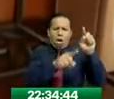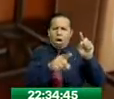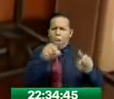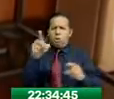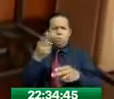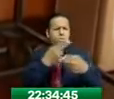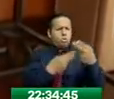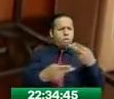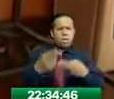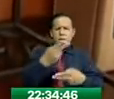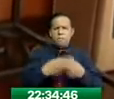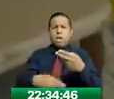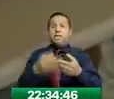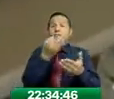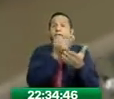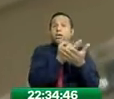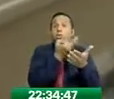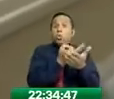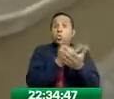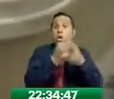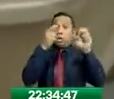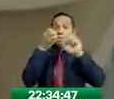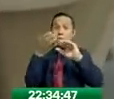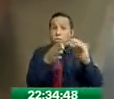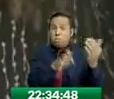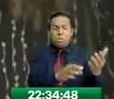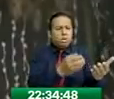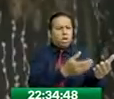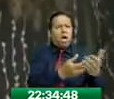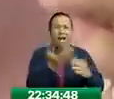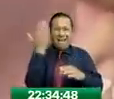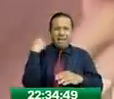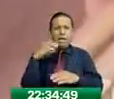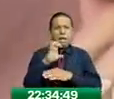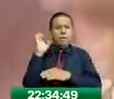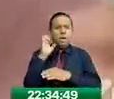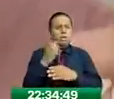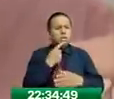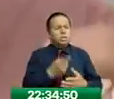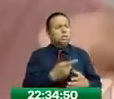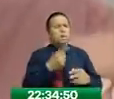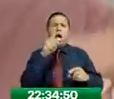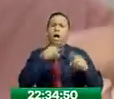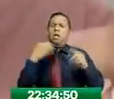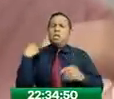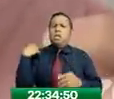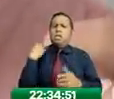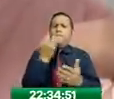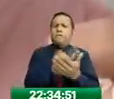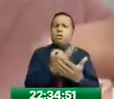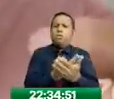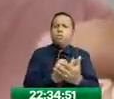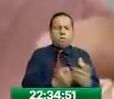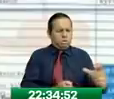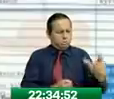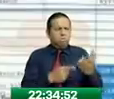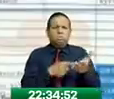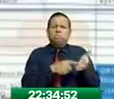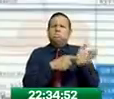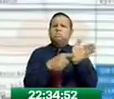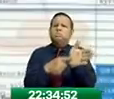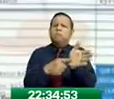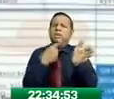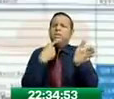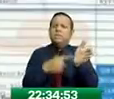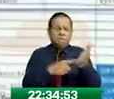por servicios funerales durante la emergencia sanitaria en Guayaquil. Tenemos facturas que han presentado en el cual cobran salas de velaciones